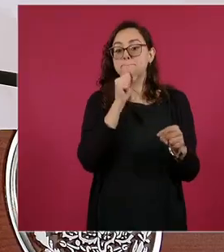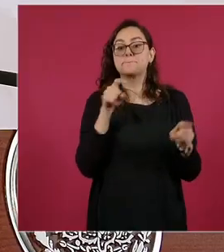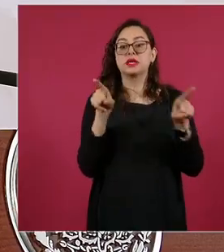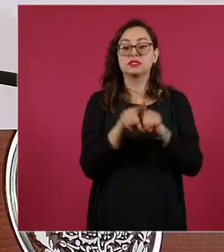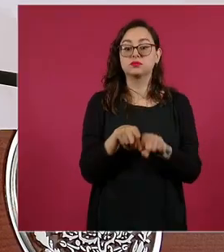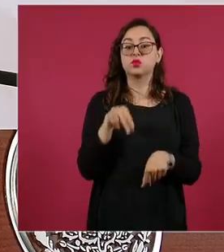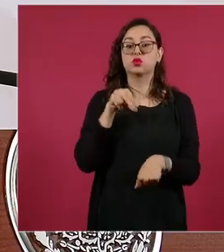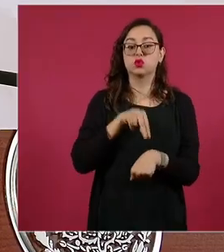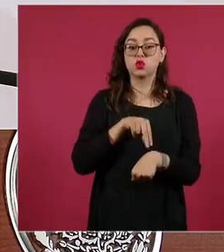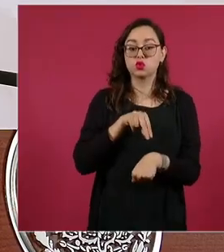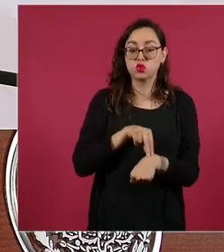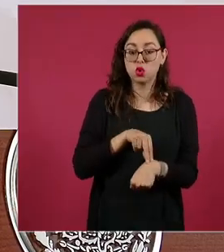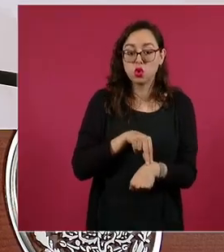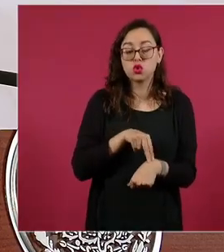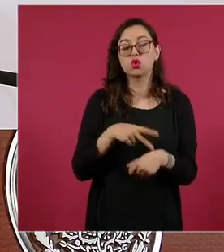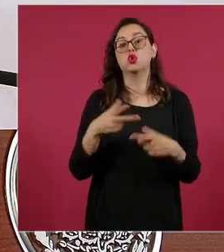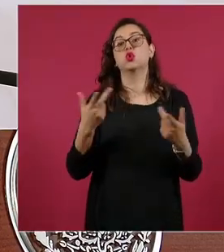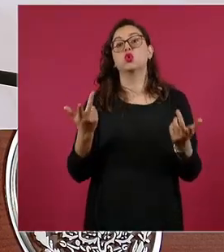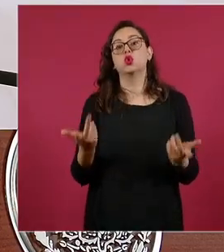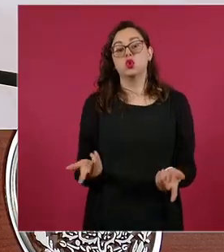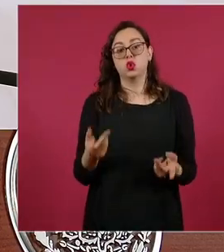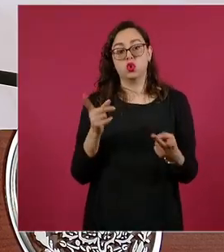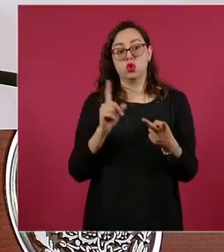y especialistas